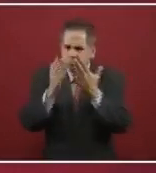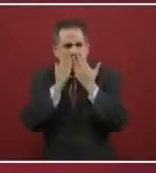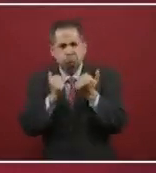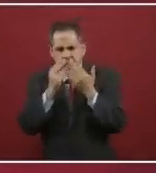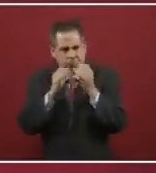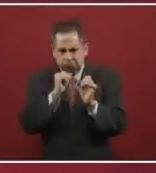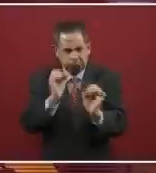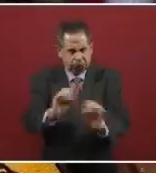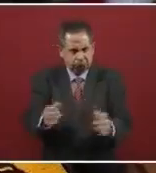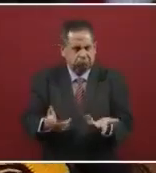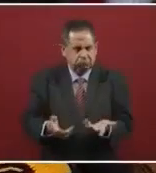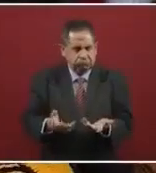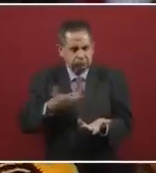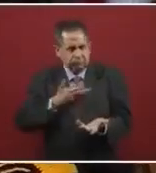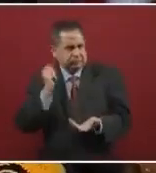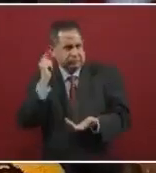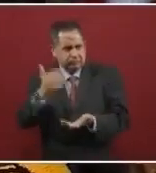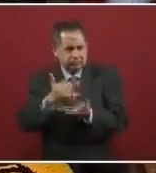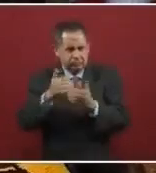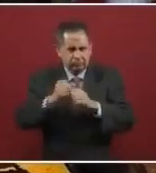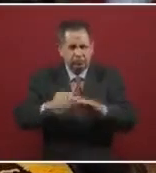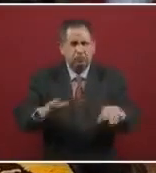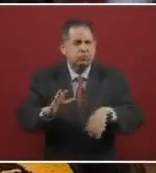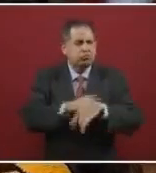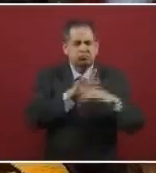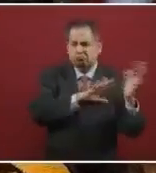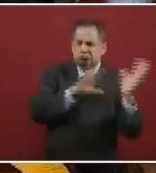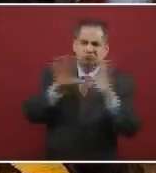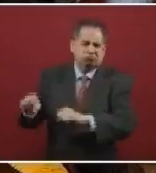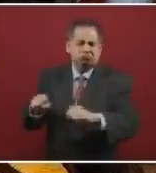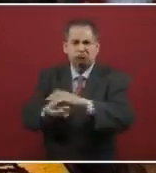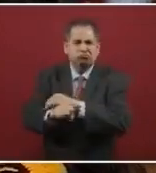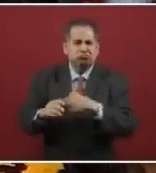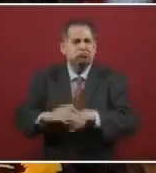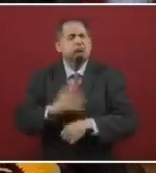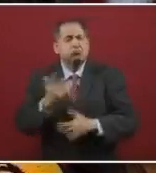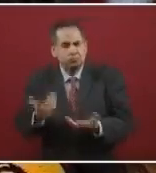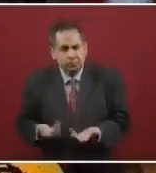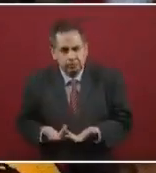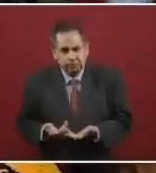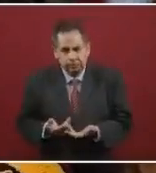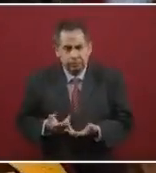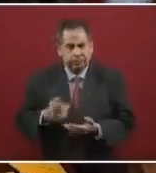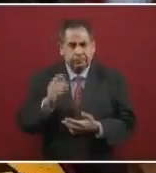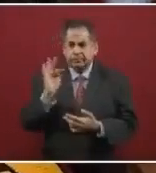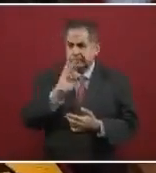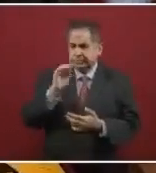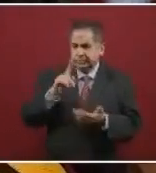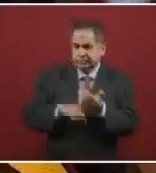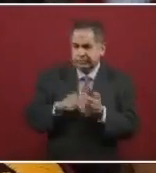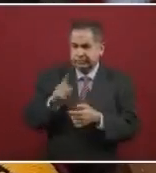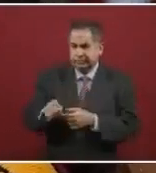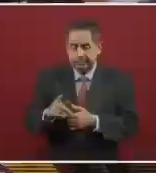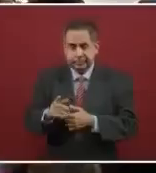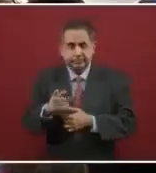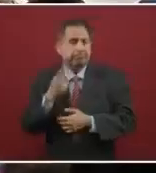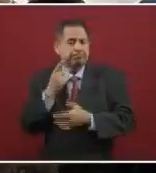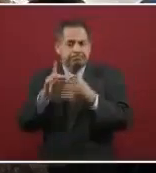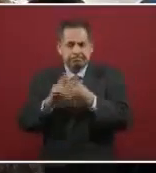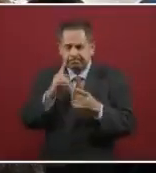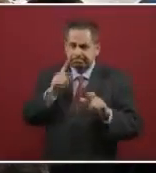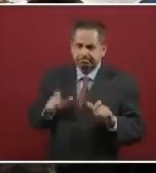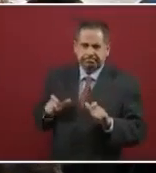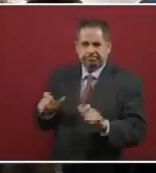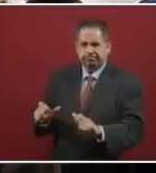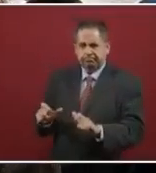preguntarle si tenía más datos de por qué se actuó de esta manera y si es parte de esa política de contención